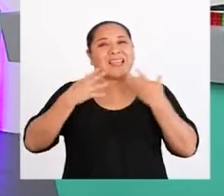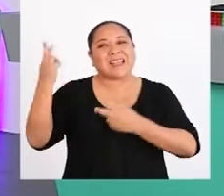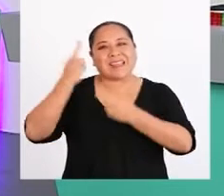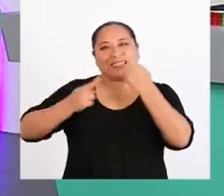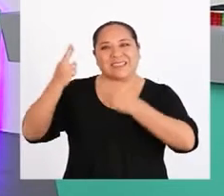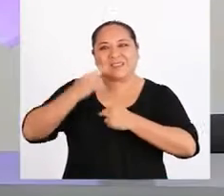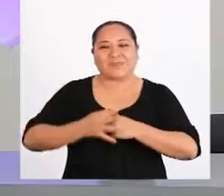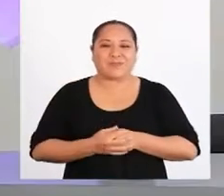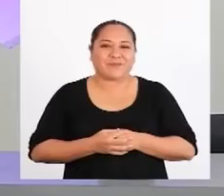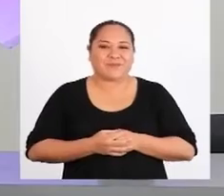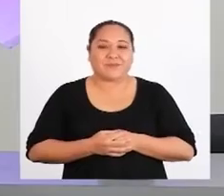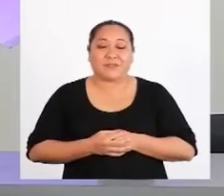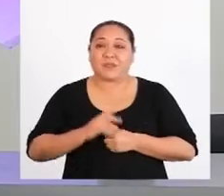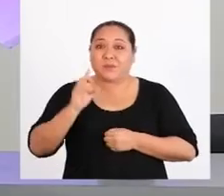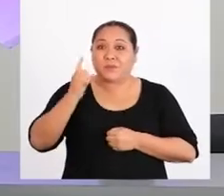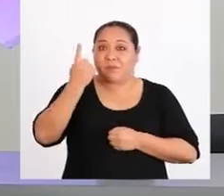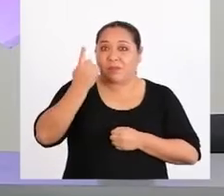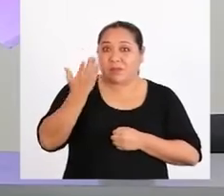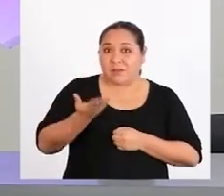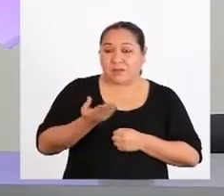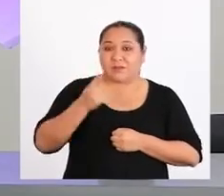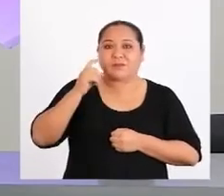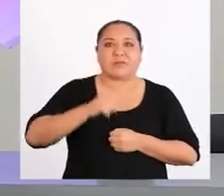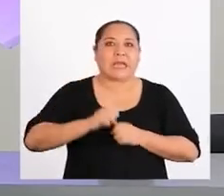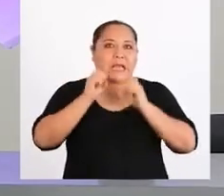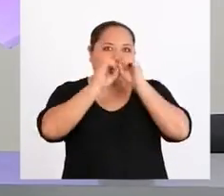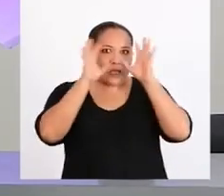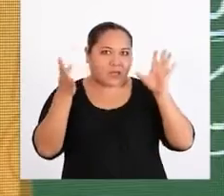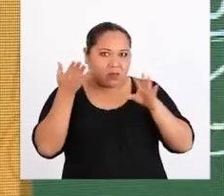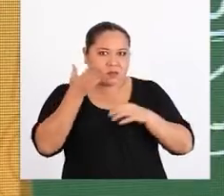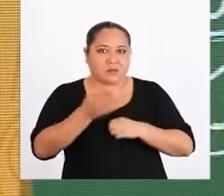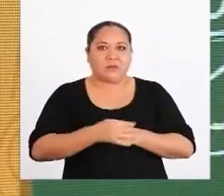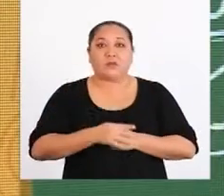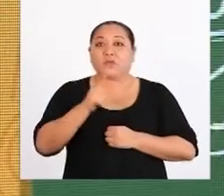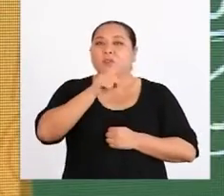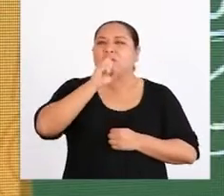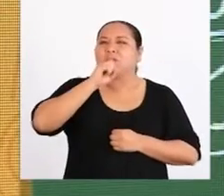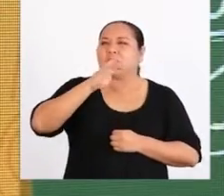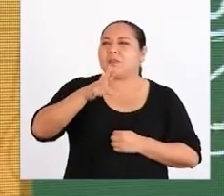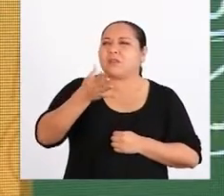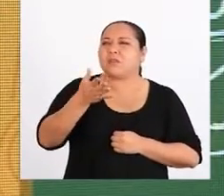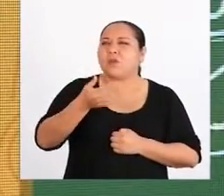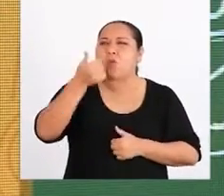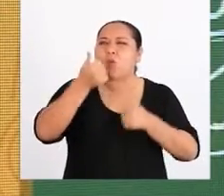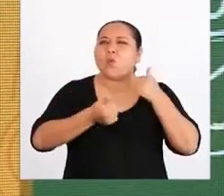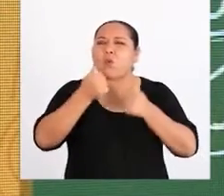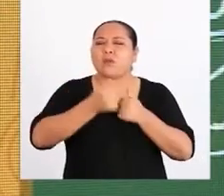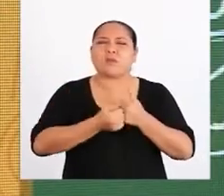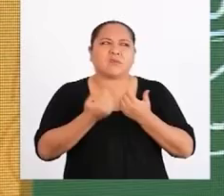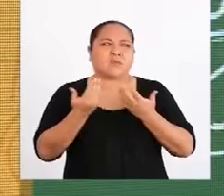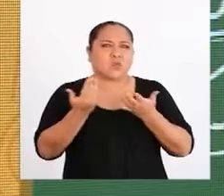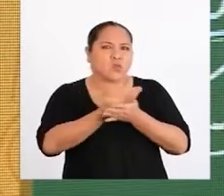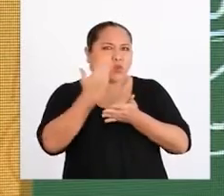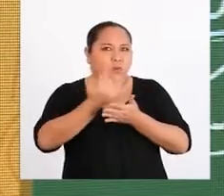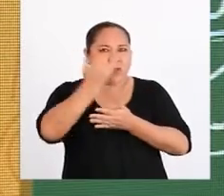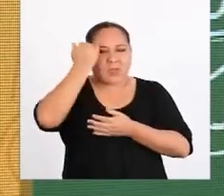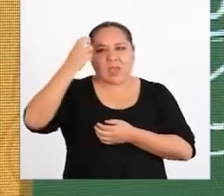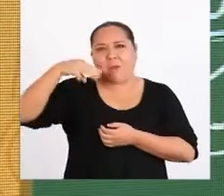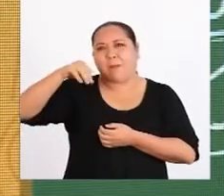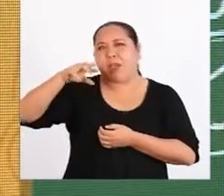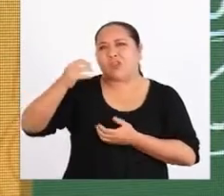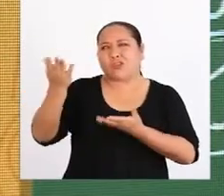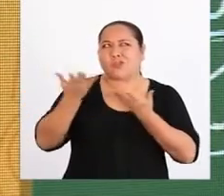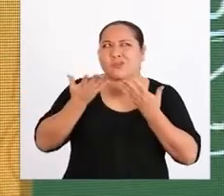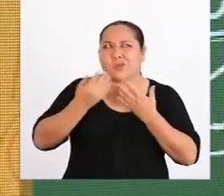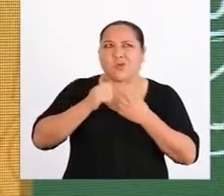Estamos de vuelta. Y primero que nada vamos a aclarar algo. Ustedes dirán, ¿cuál es la novedad de que Mario nos dé un